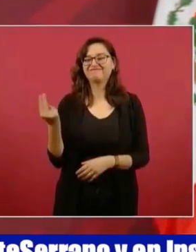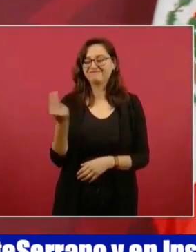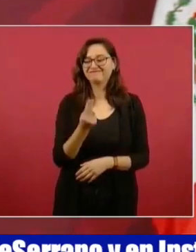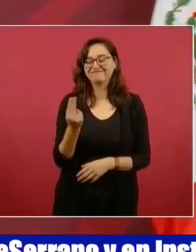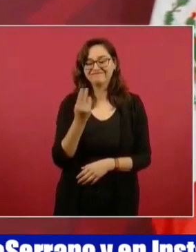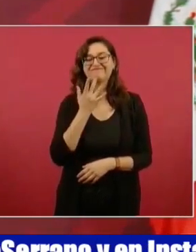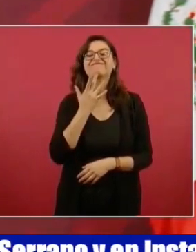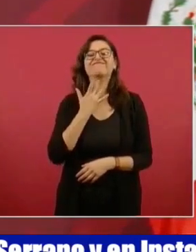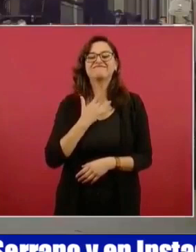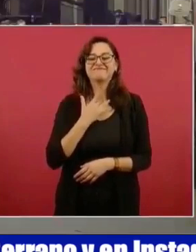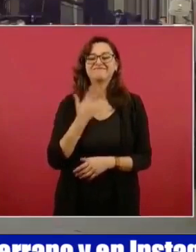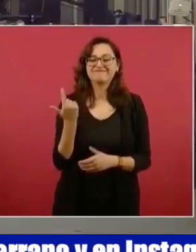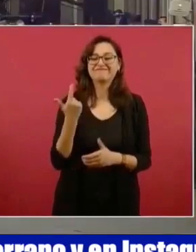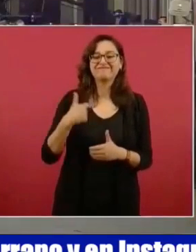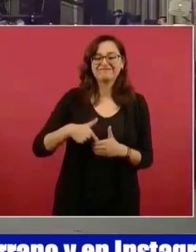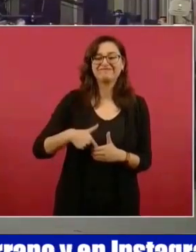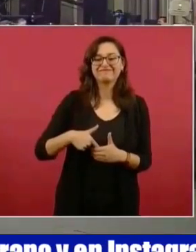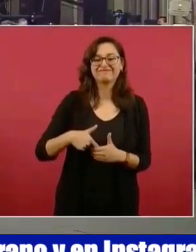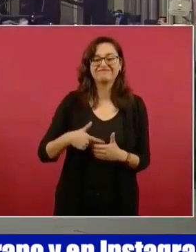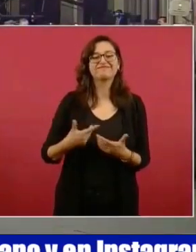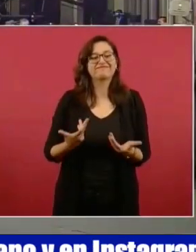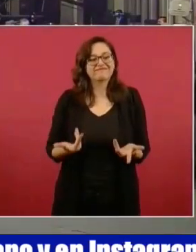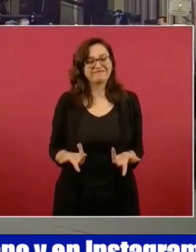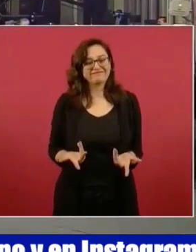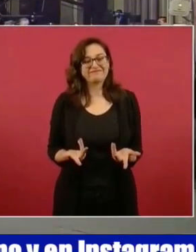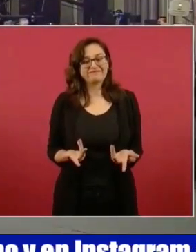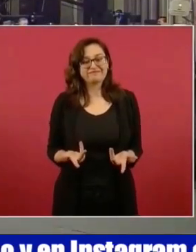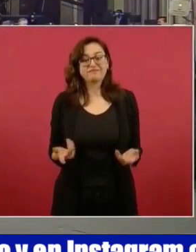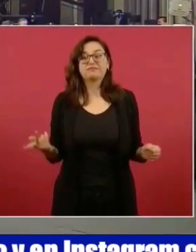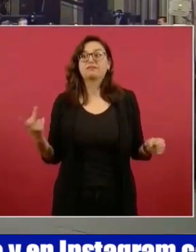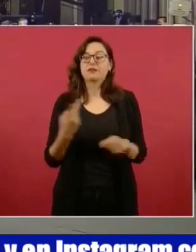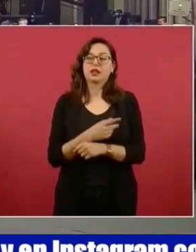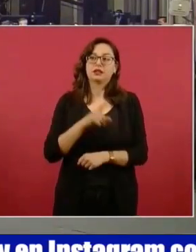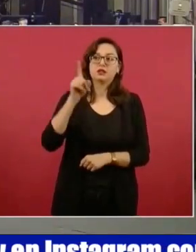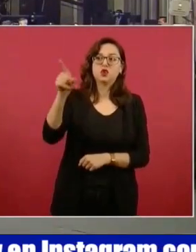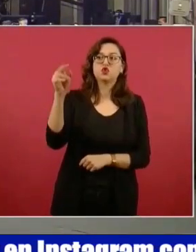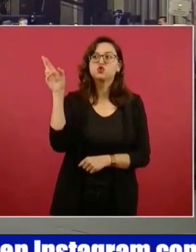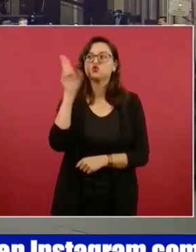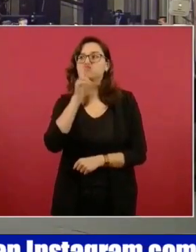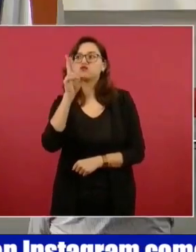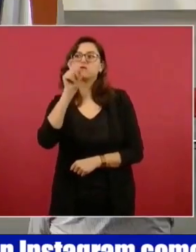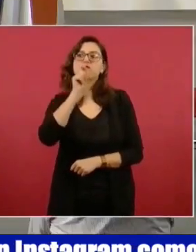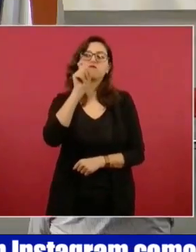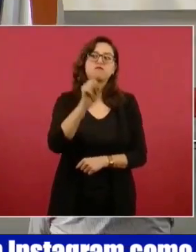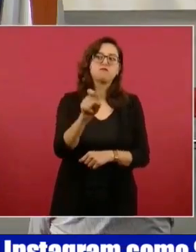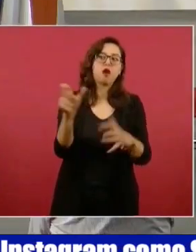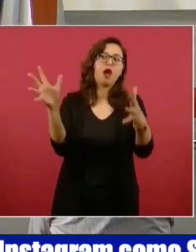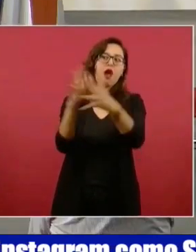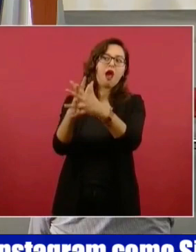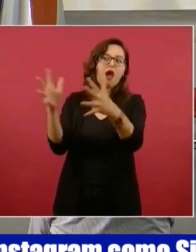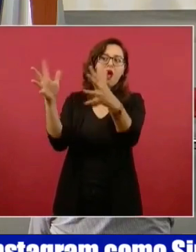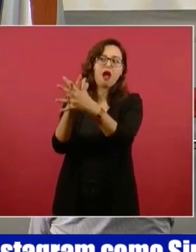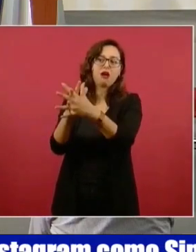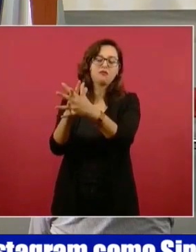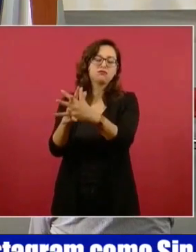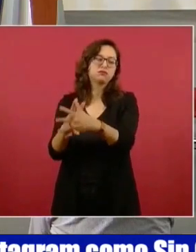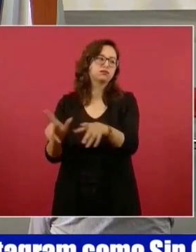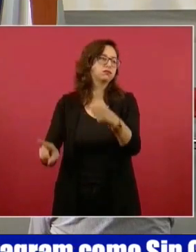de que se desata la guerra de Rusia con Ucrania.